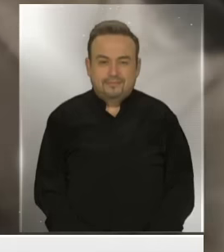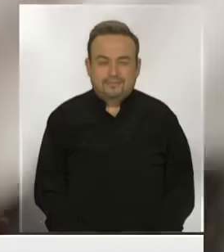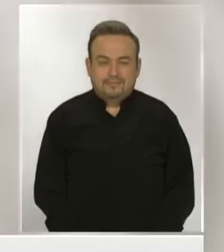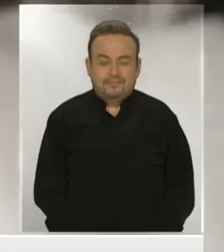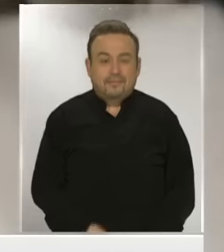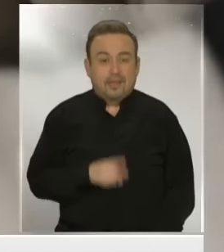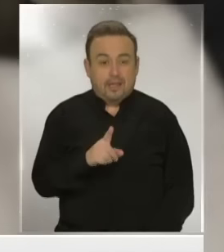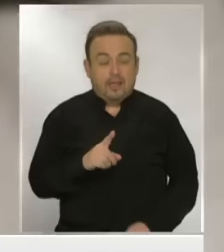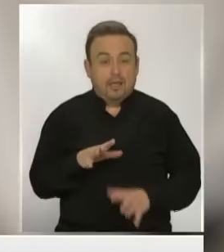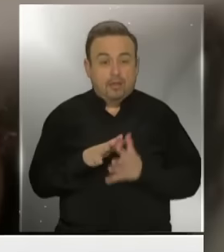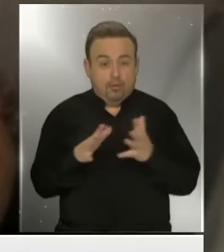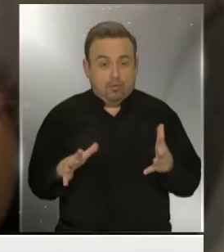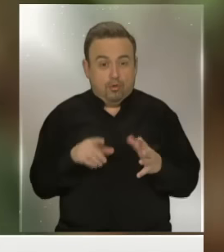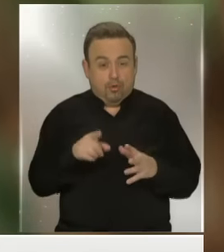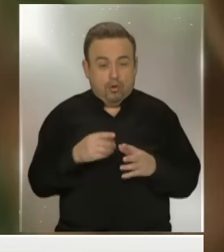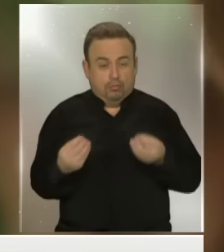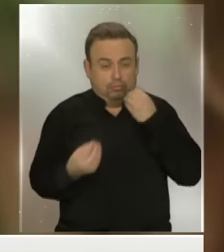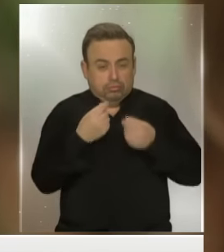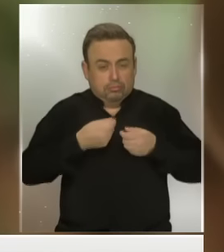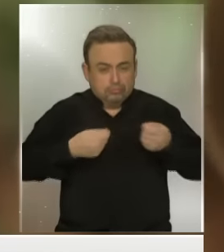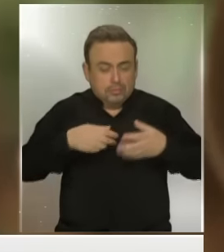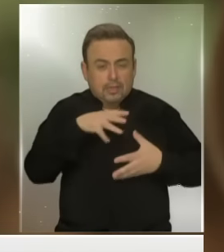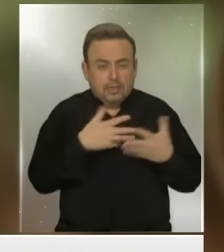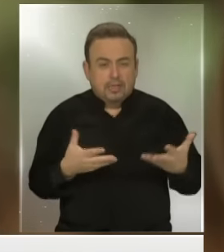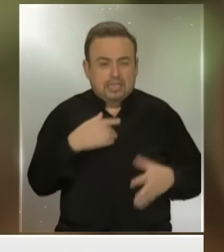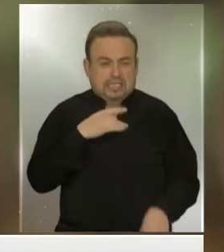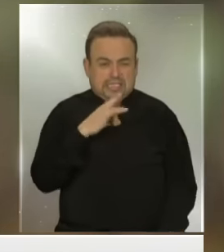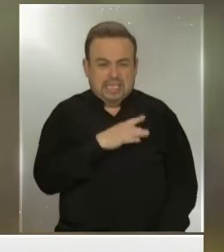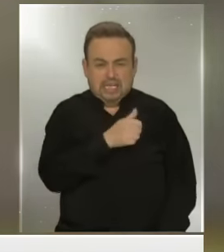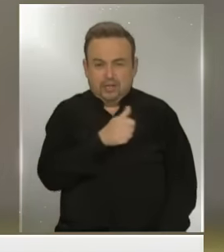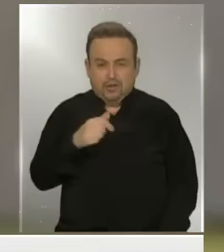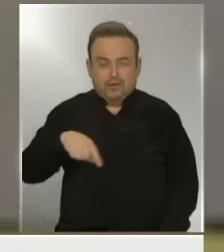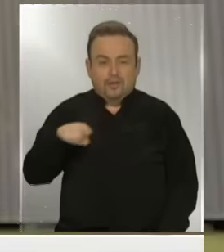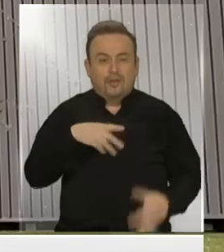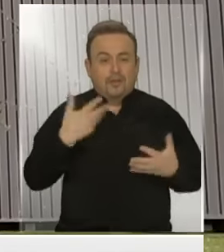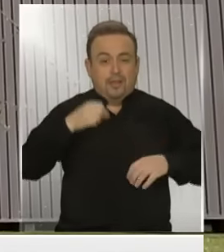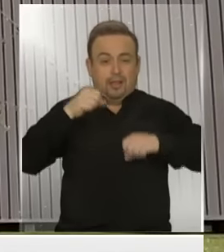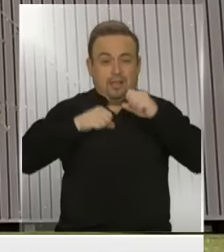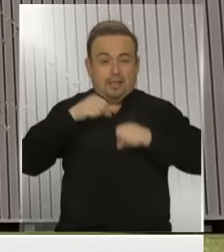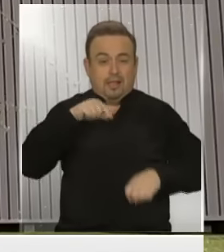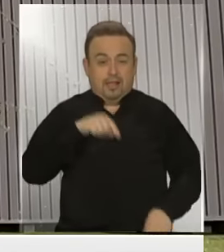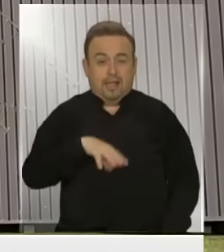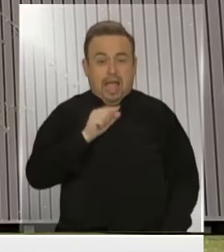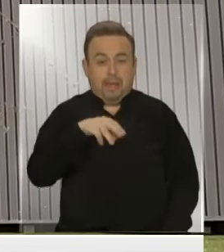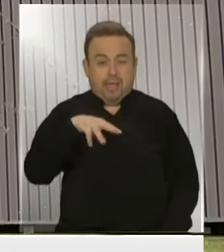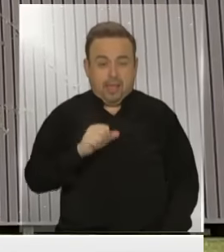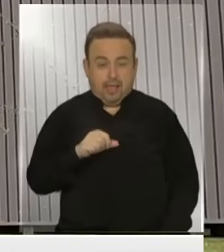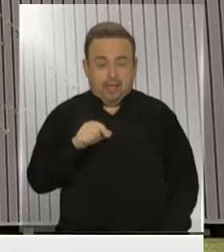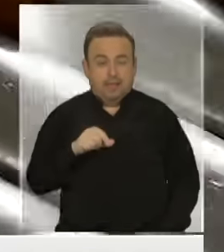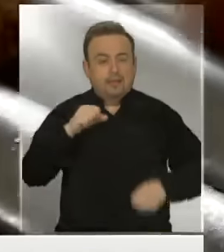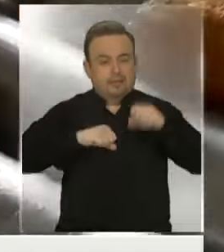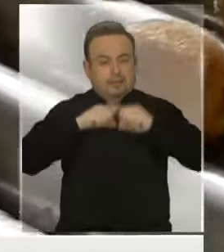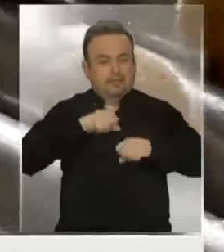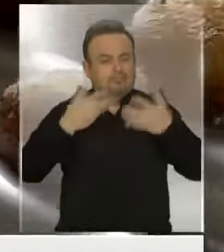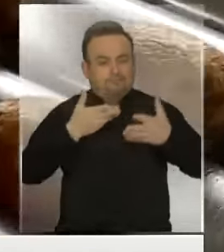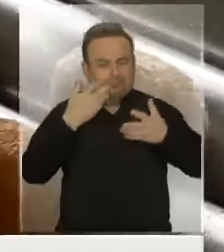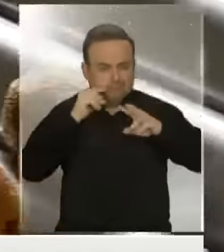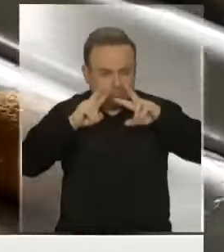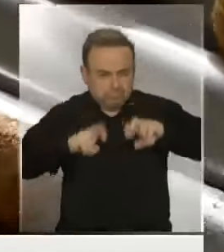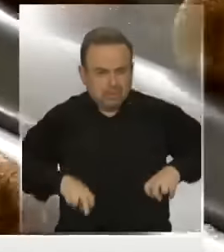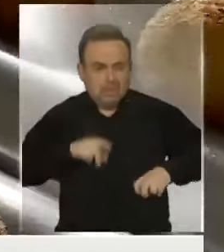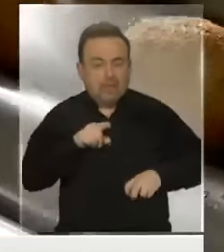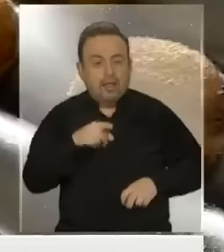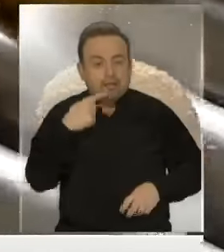En un esfuerzo por aumentar el consumo de esta fruta entre los chilenos, una empresa nacional llamada AMA se dedicó a investigar